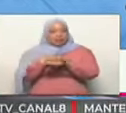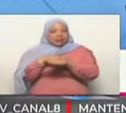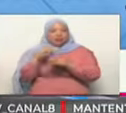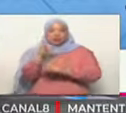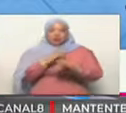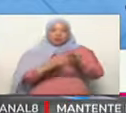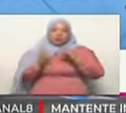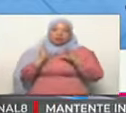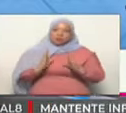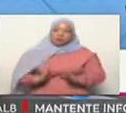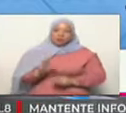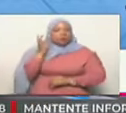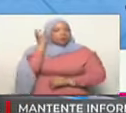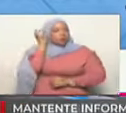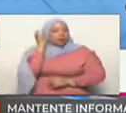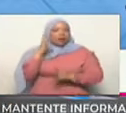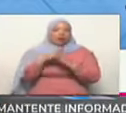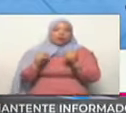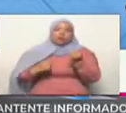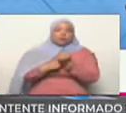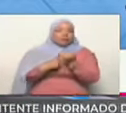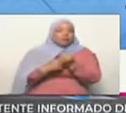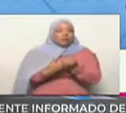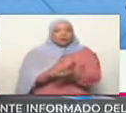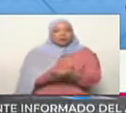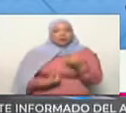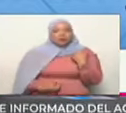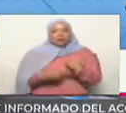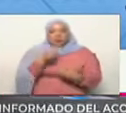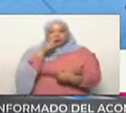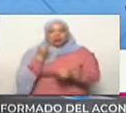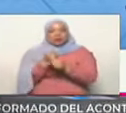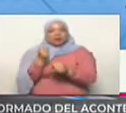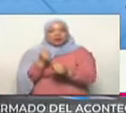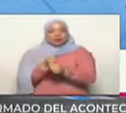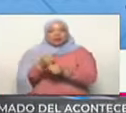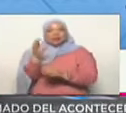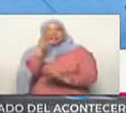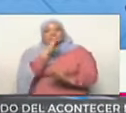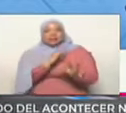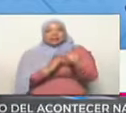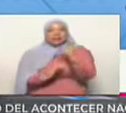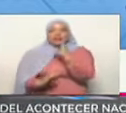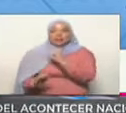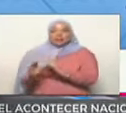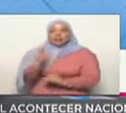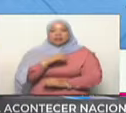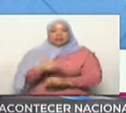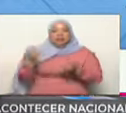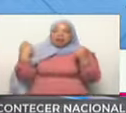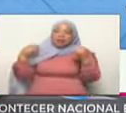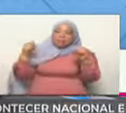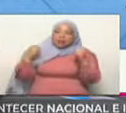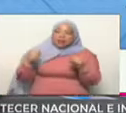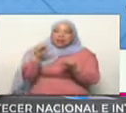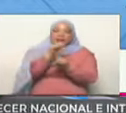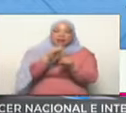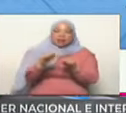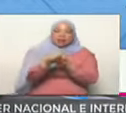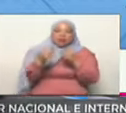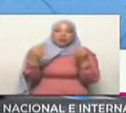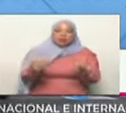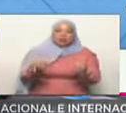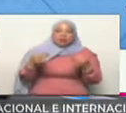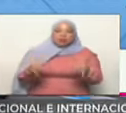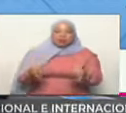mismo, a todos los que han apoyado esta iniciativa, porque esto es ciencia. Esto es ciencia aplicada. Esto es llevar el